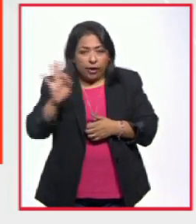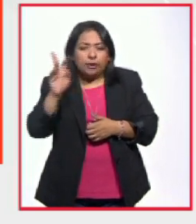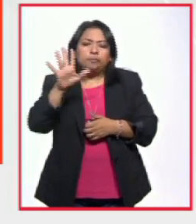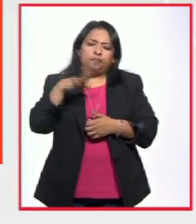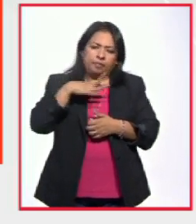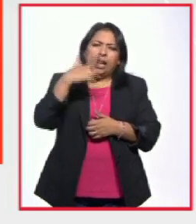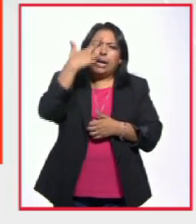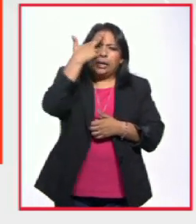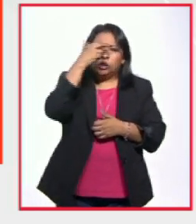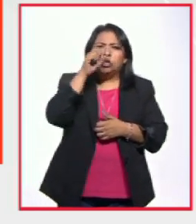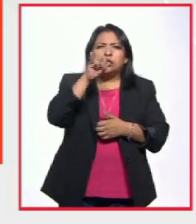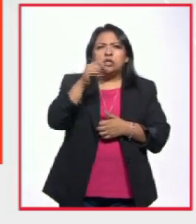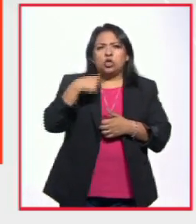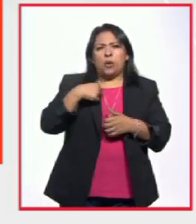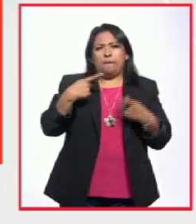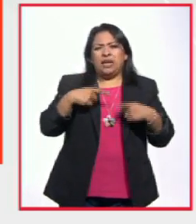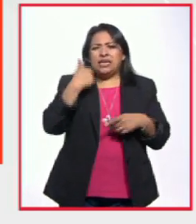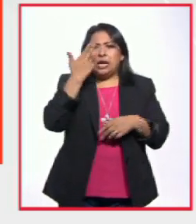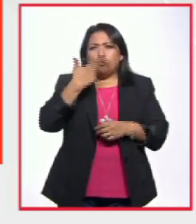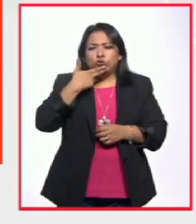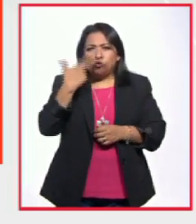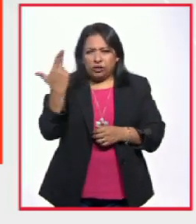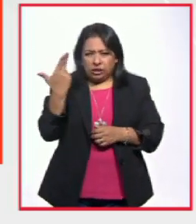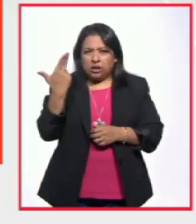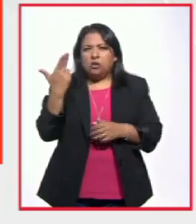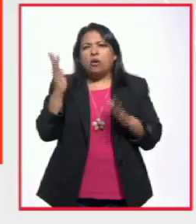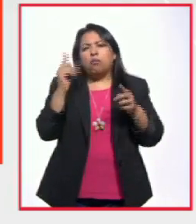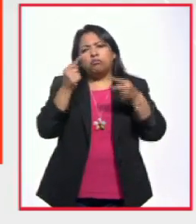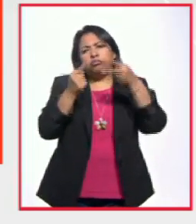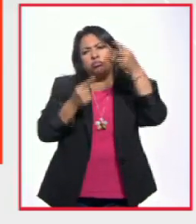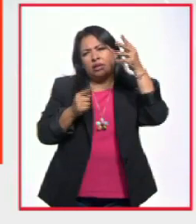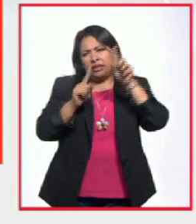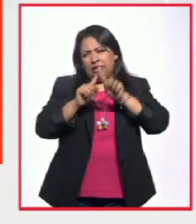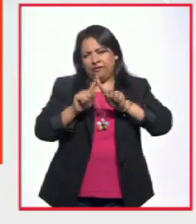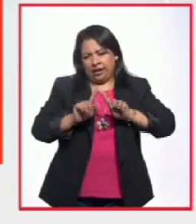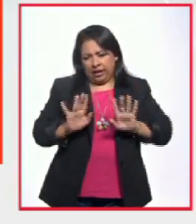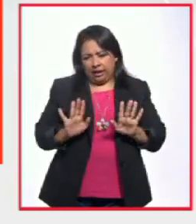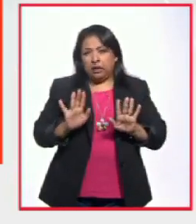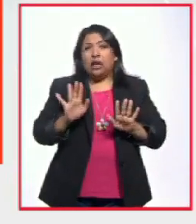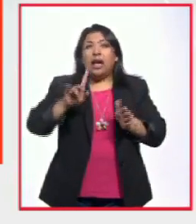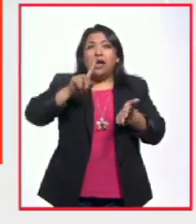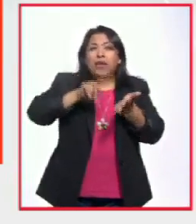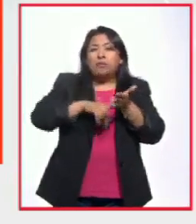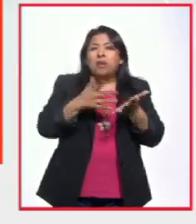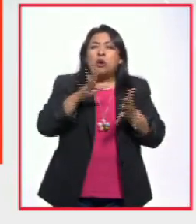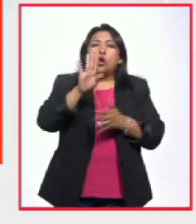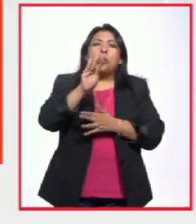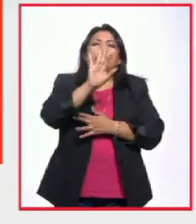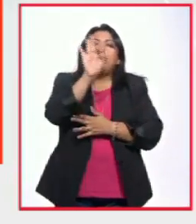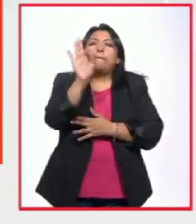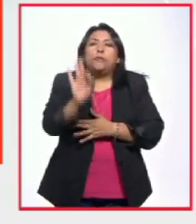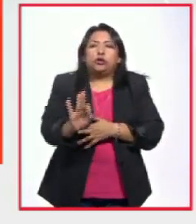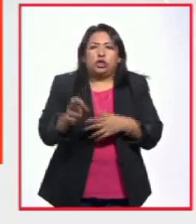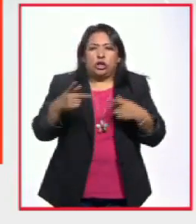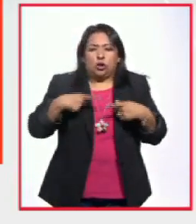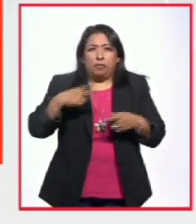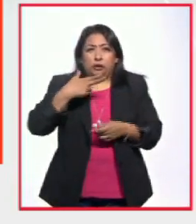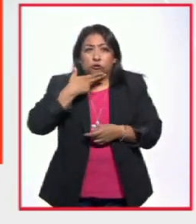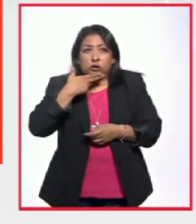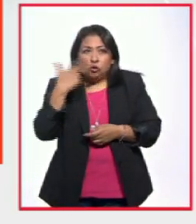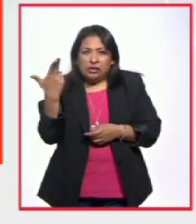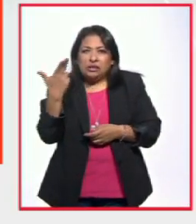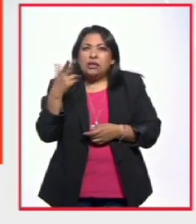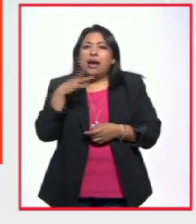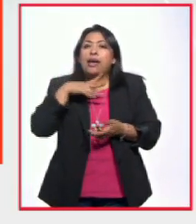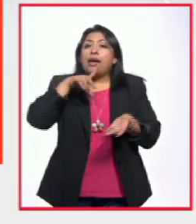las razones que llevan a una persona a quitarse la vida son multifactoriales, detrás de más del 90% de los suicidios se